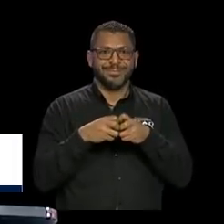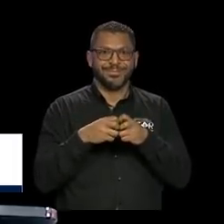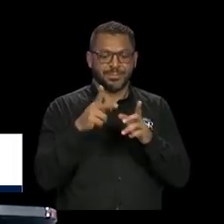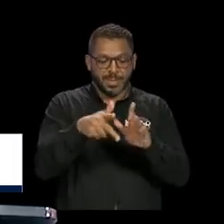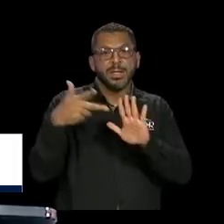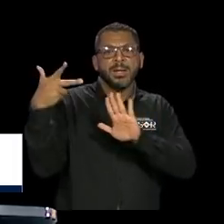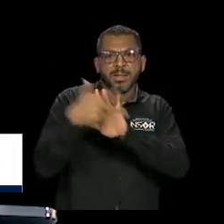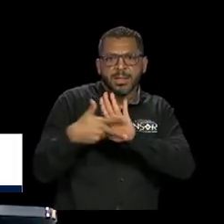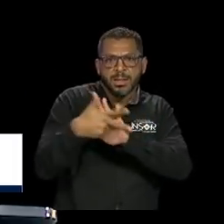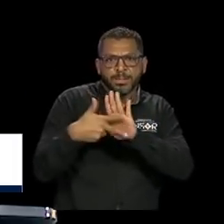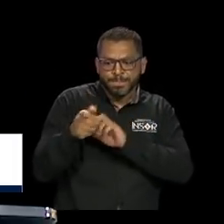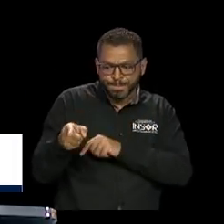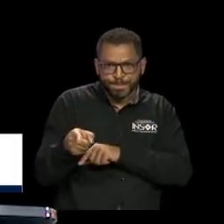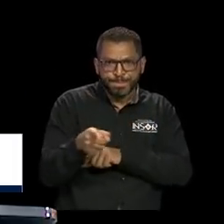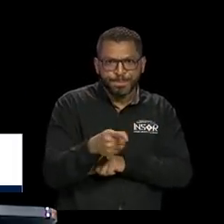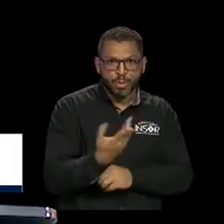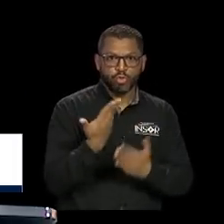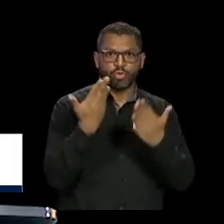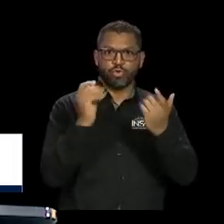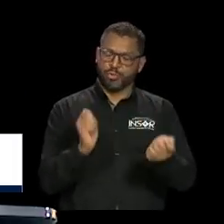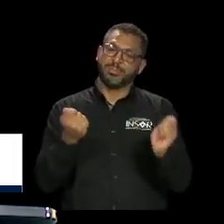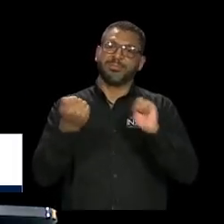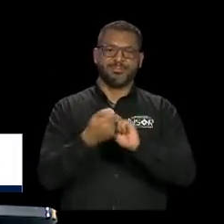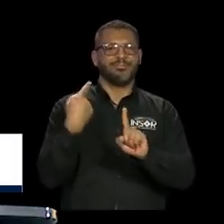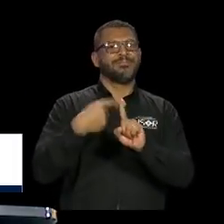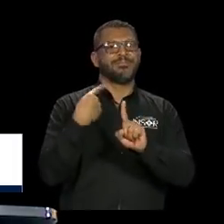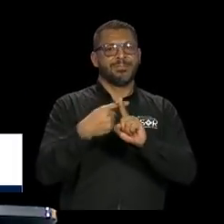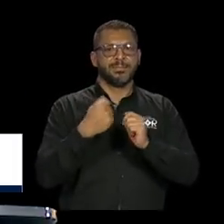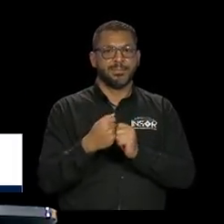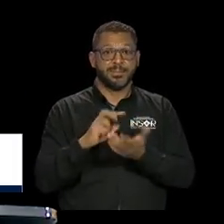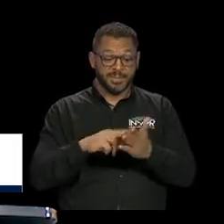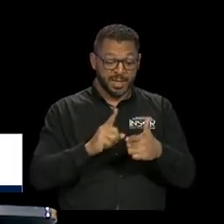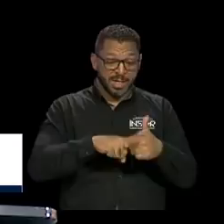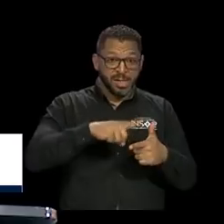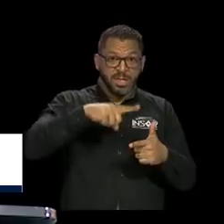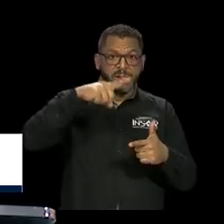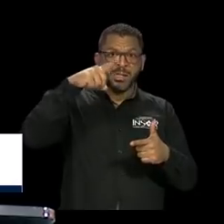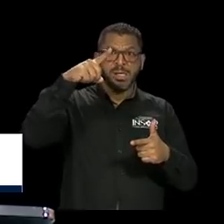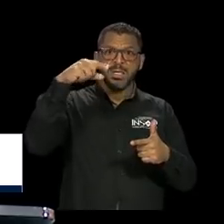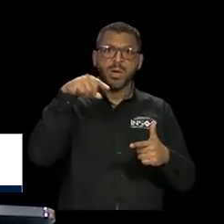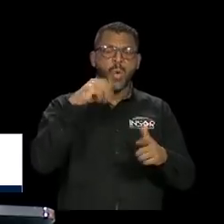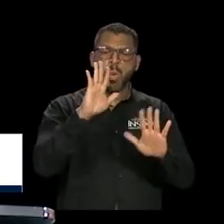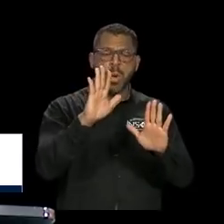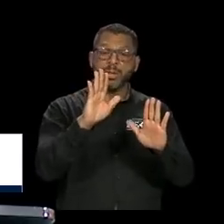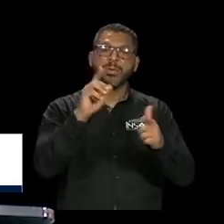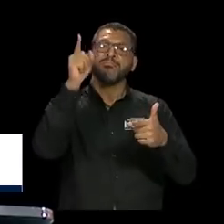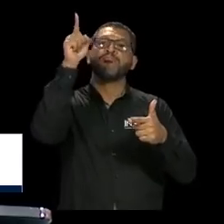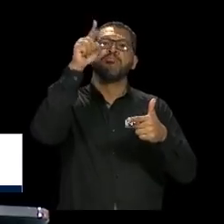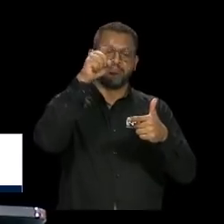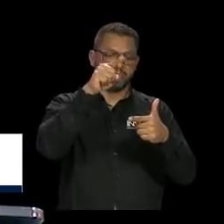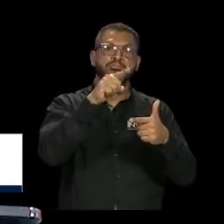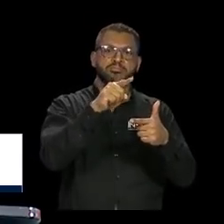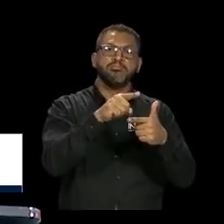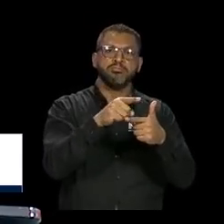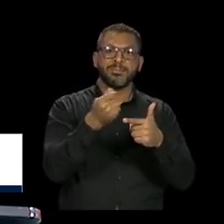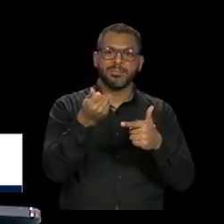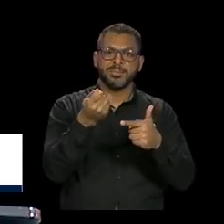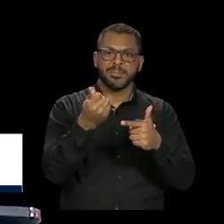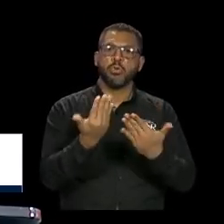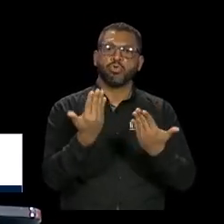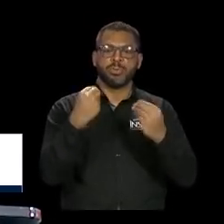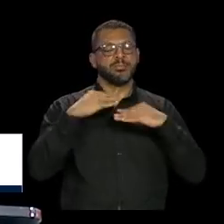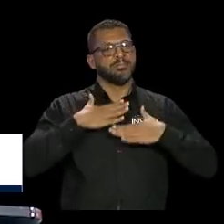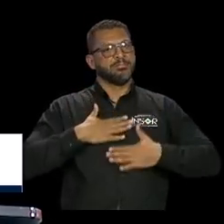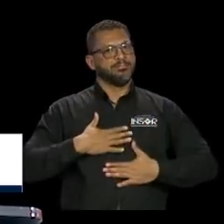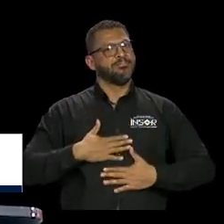porque tiene costos operacionales no crecientes puede disminuir las tarifas de transporte en las